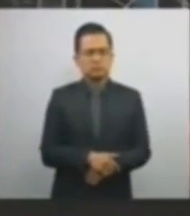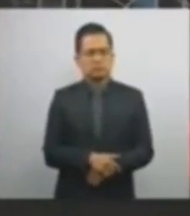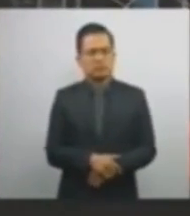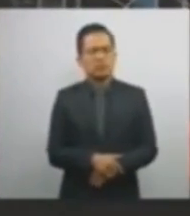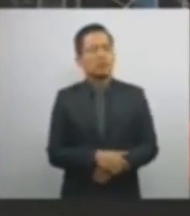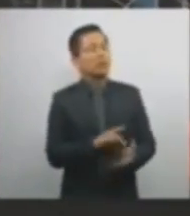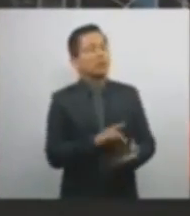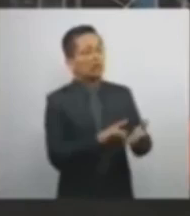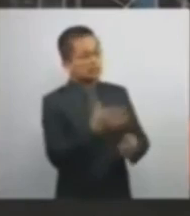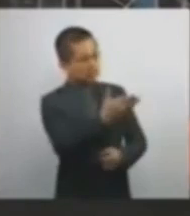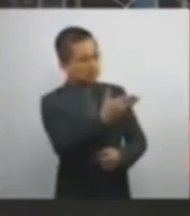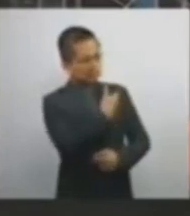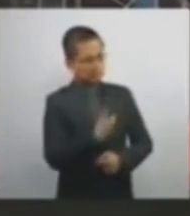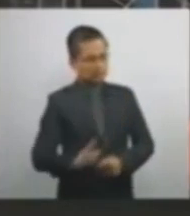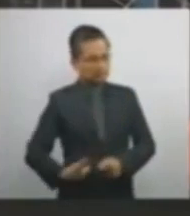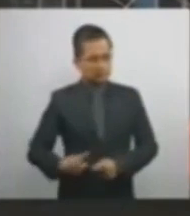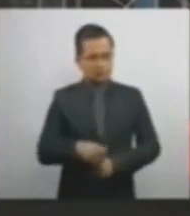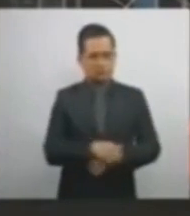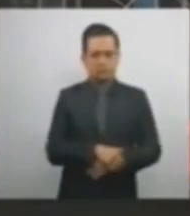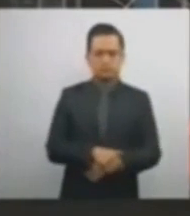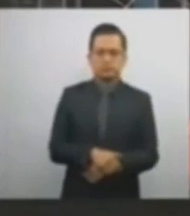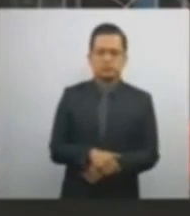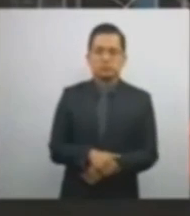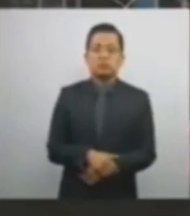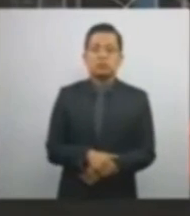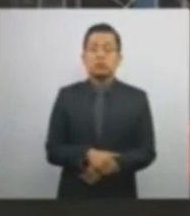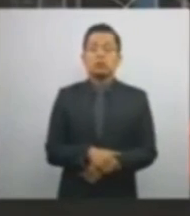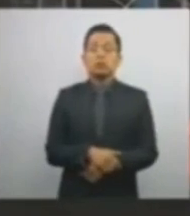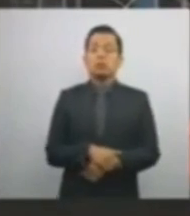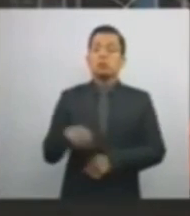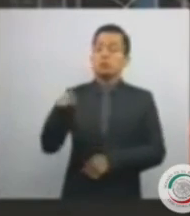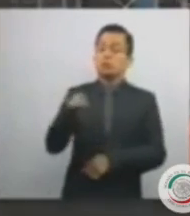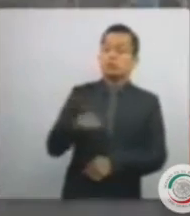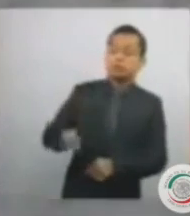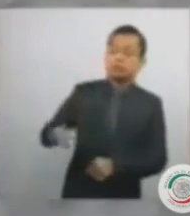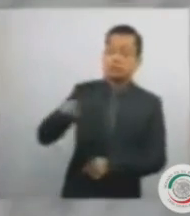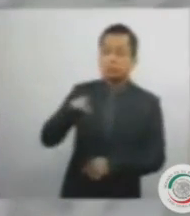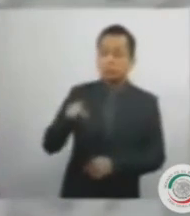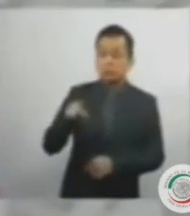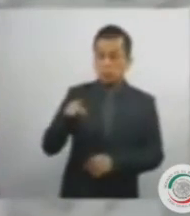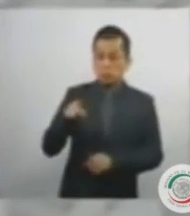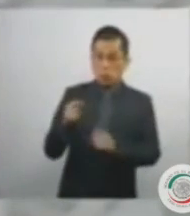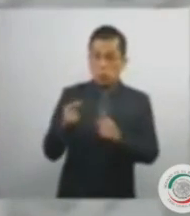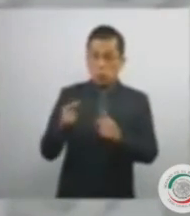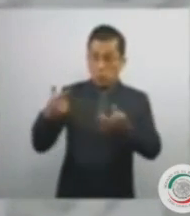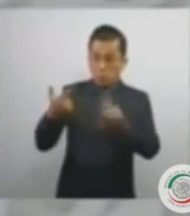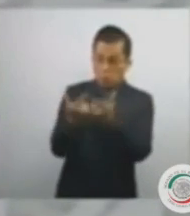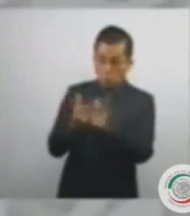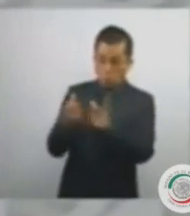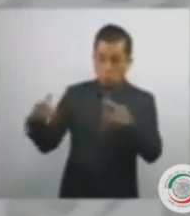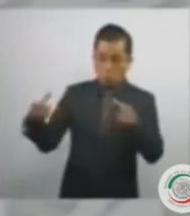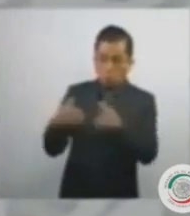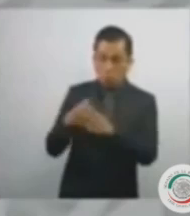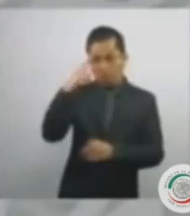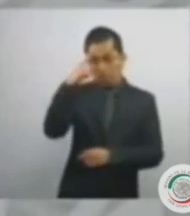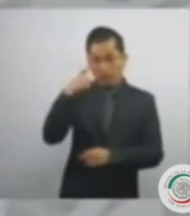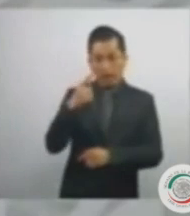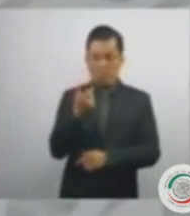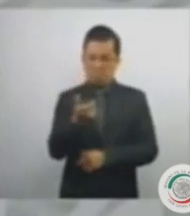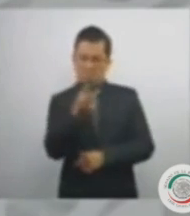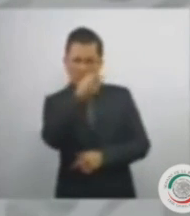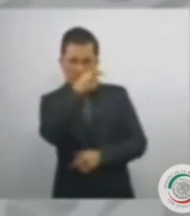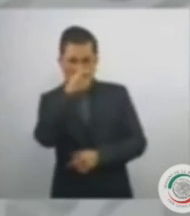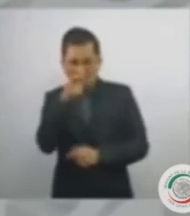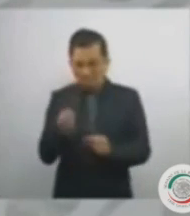López Obrador es la misión de los neoliberales desde la época del año 2000. Era callarlo